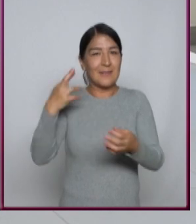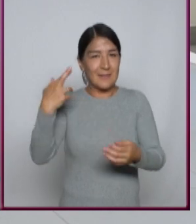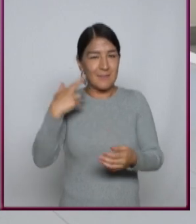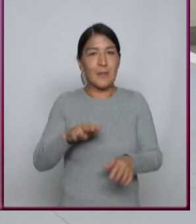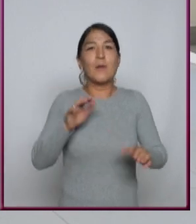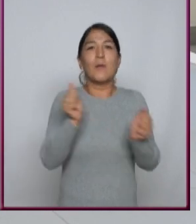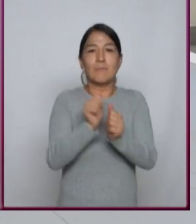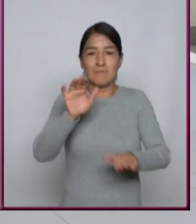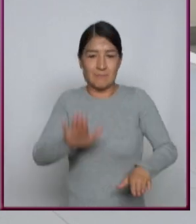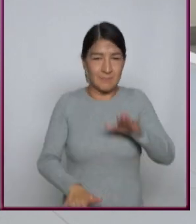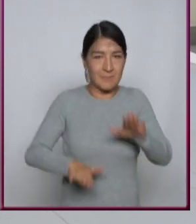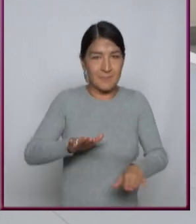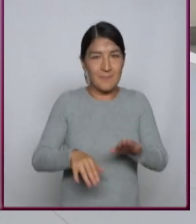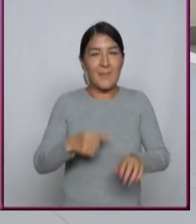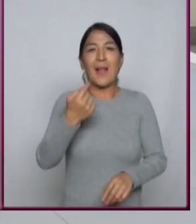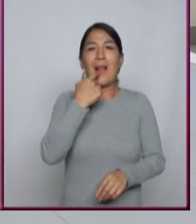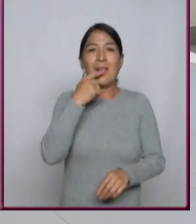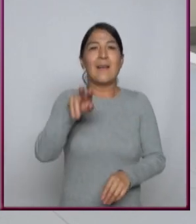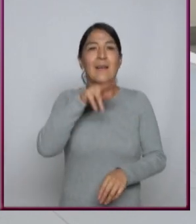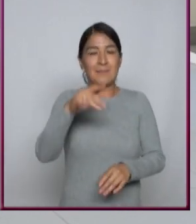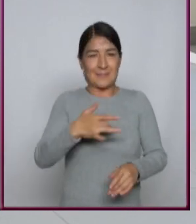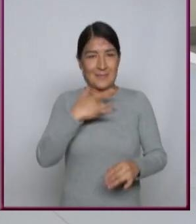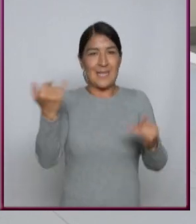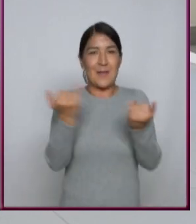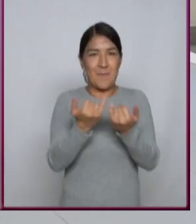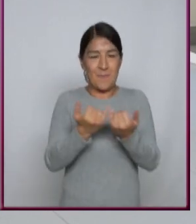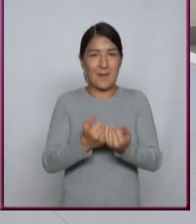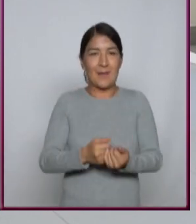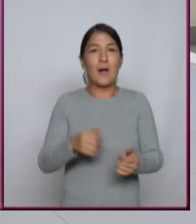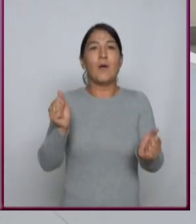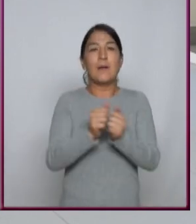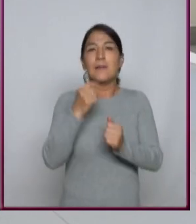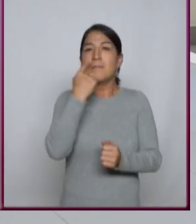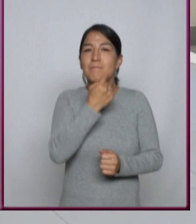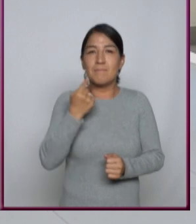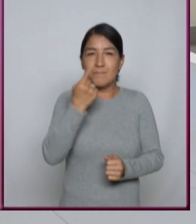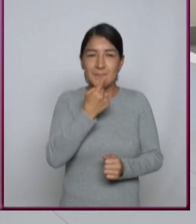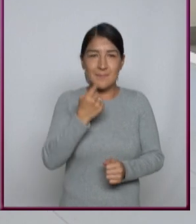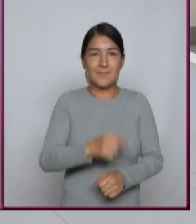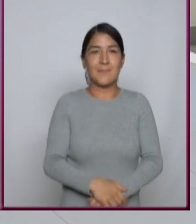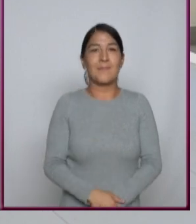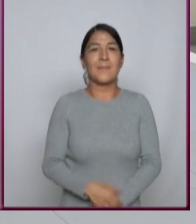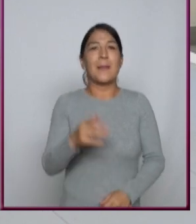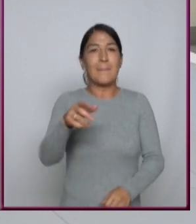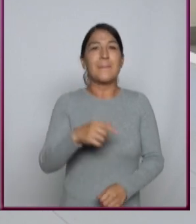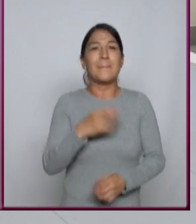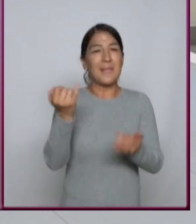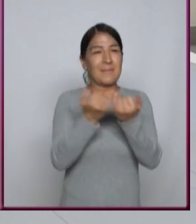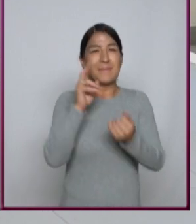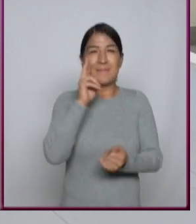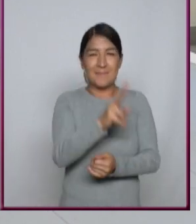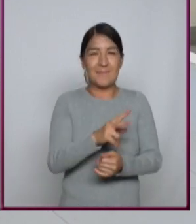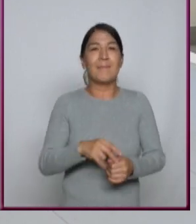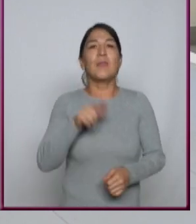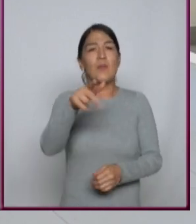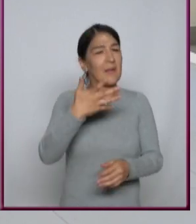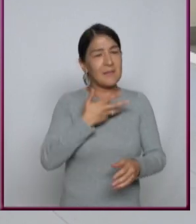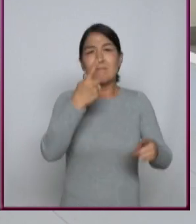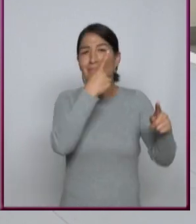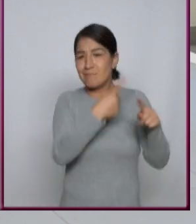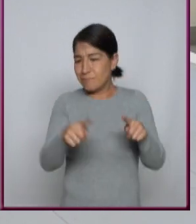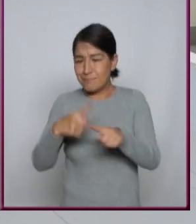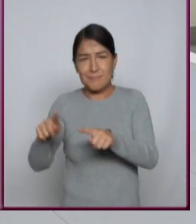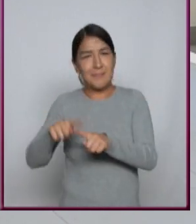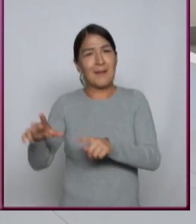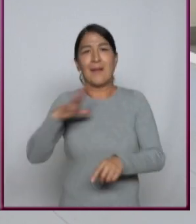apoyos, con la lengua, con los labios, y hay una infinidad de